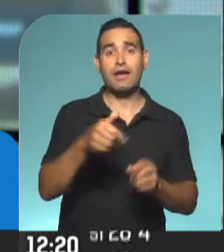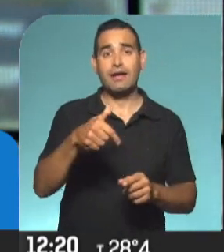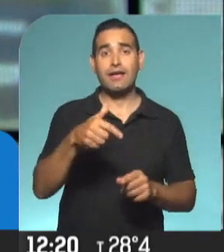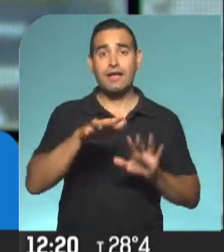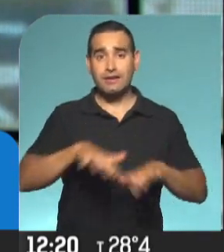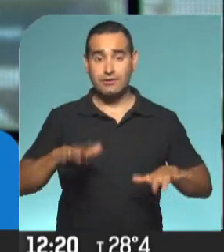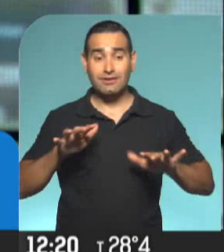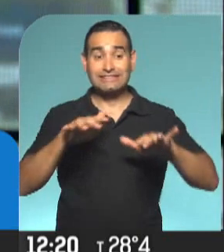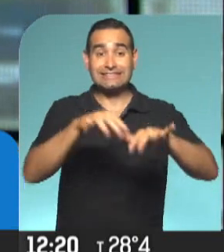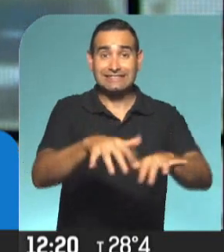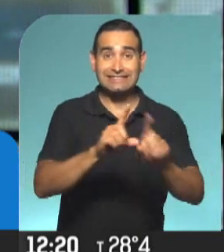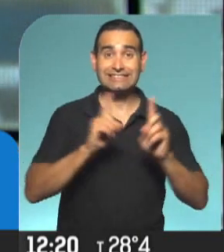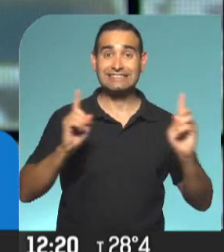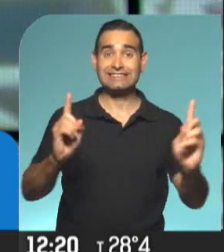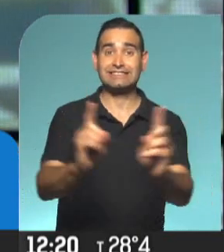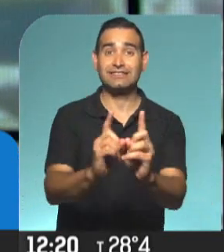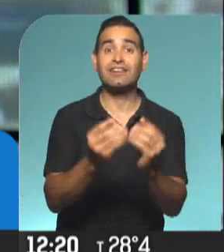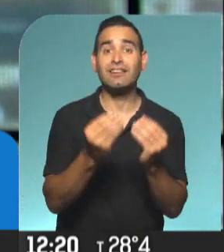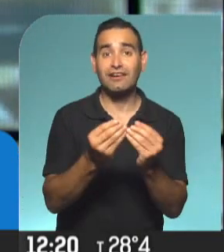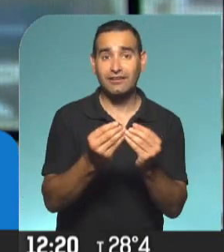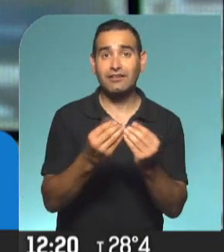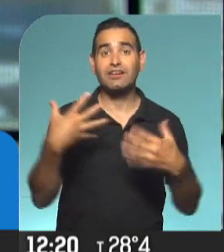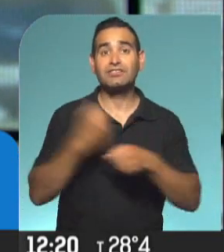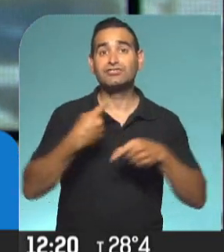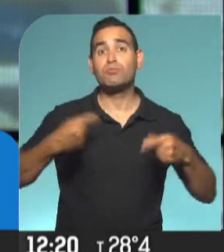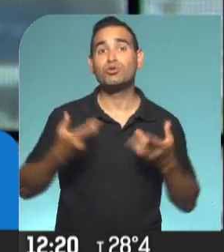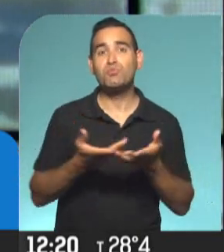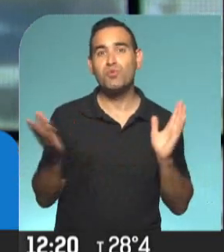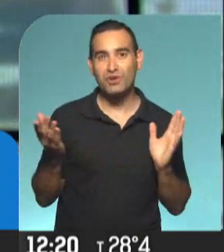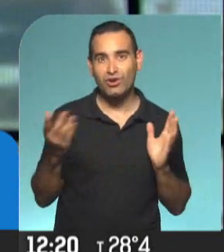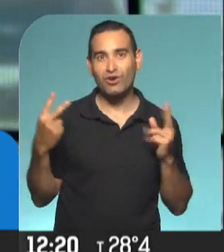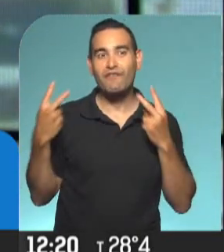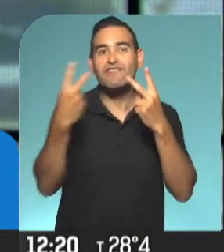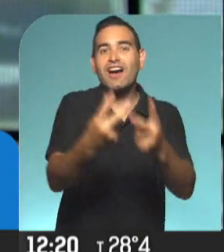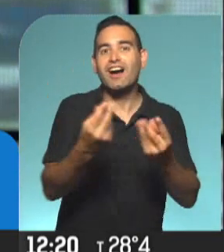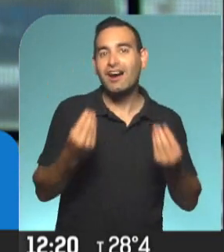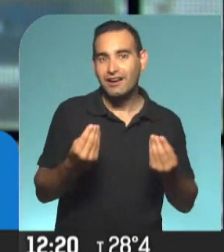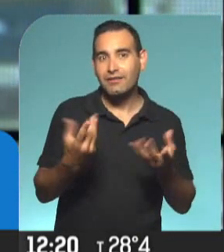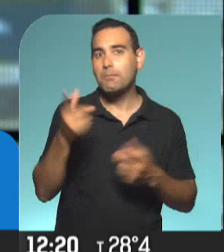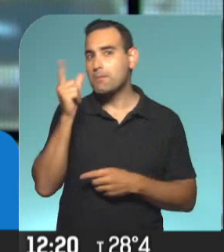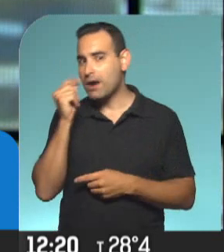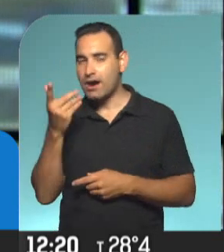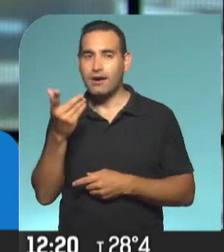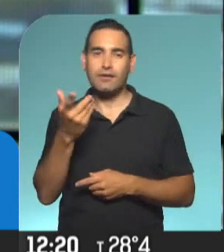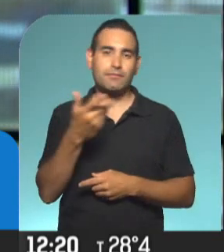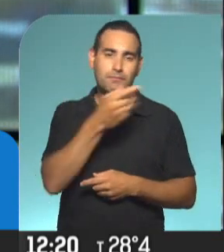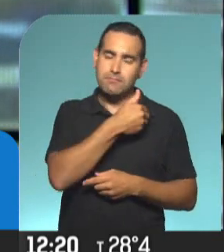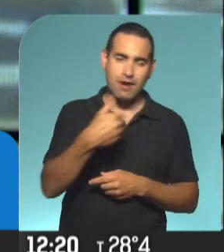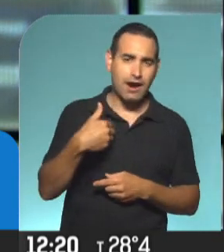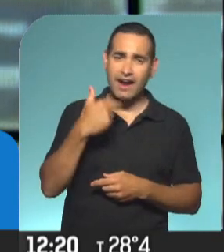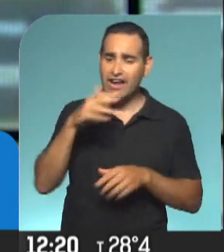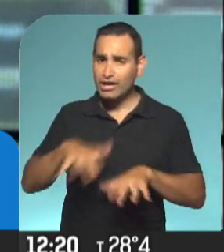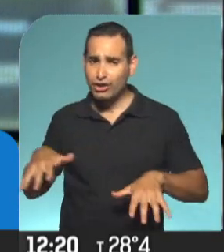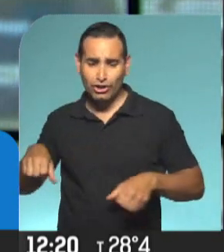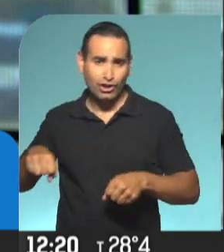implica uso intensivo de transporte público para los padres, los hijos. Es la